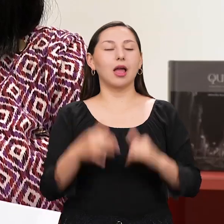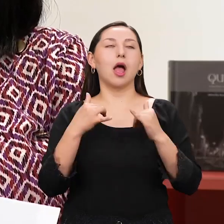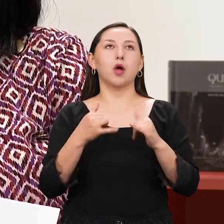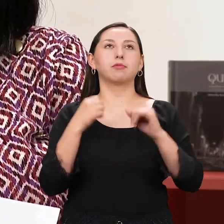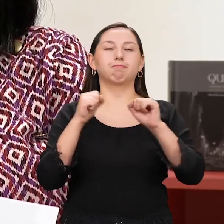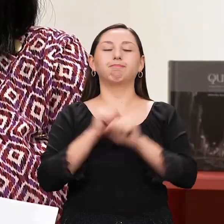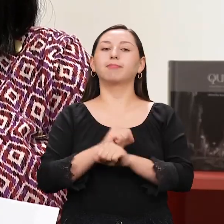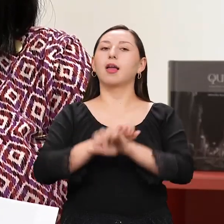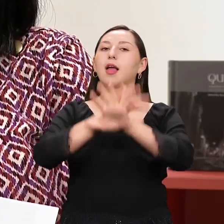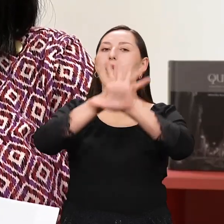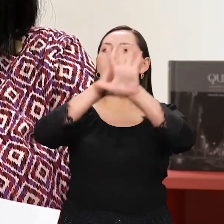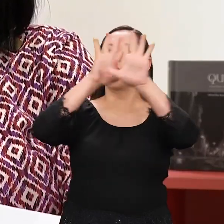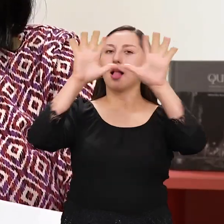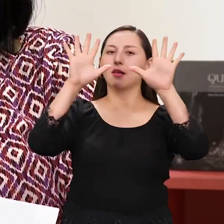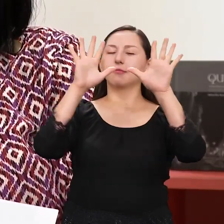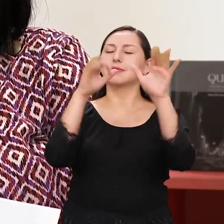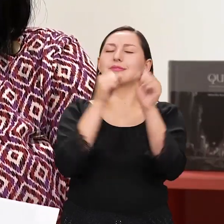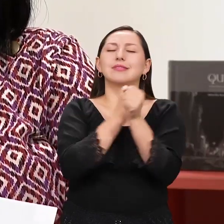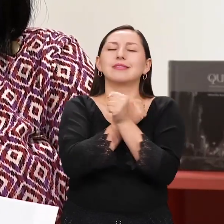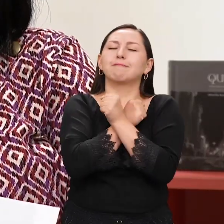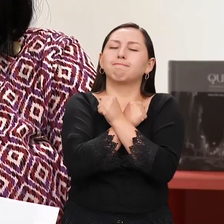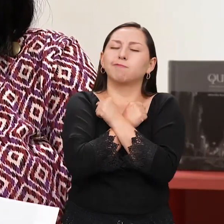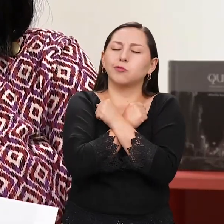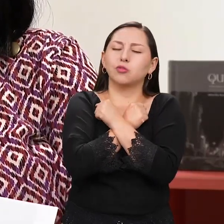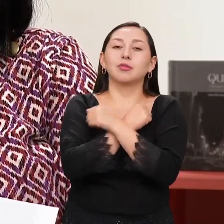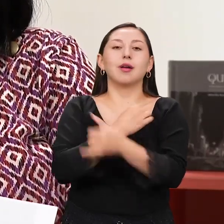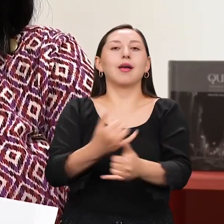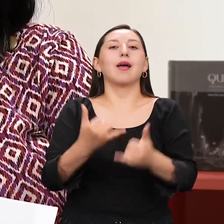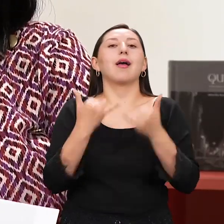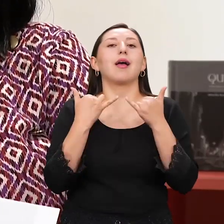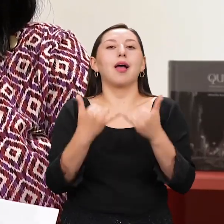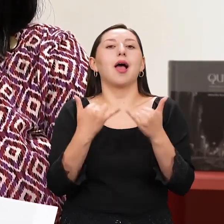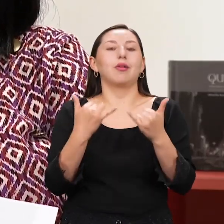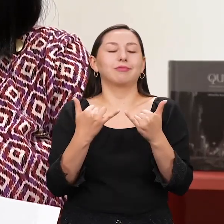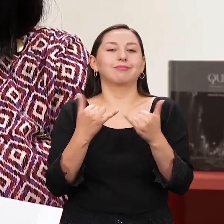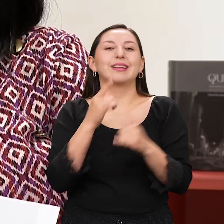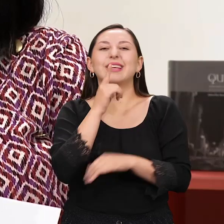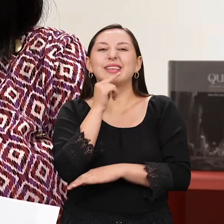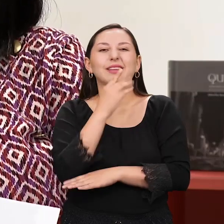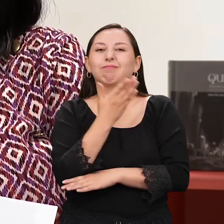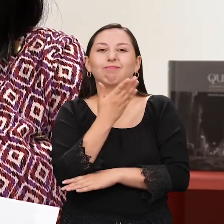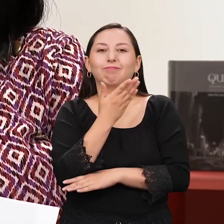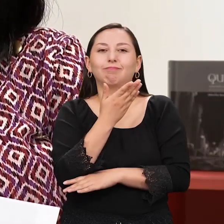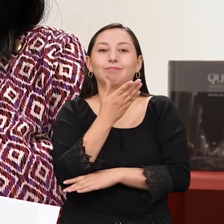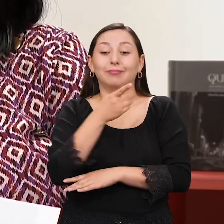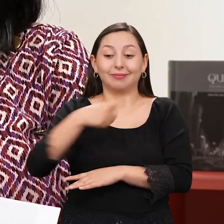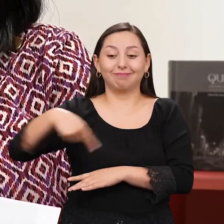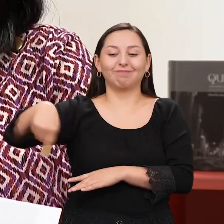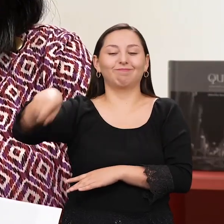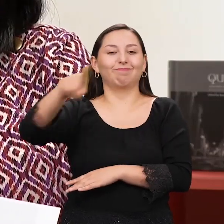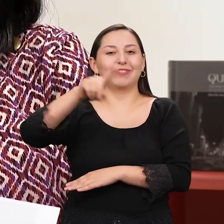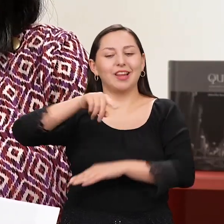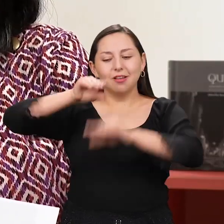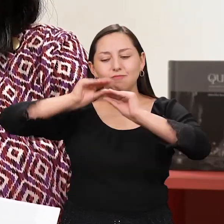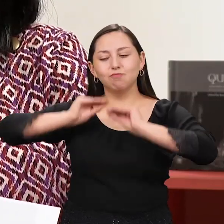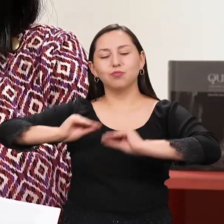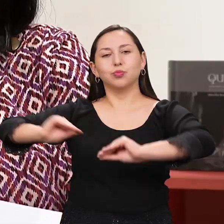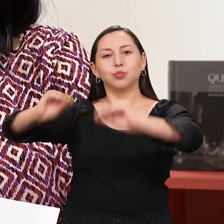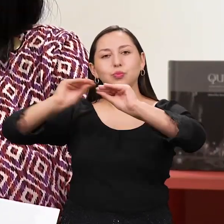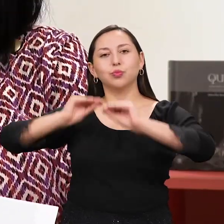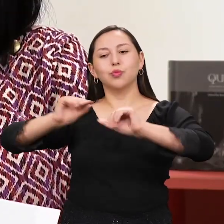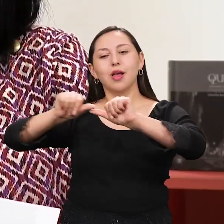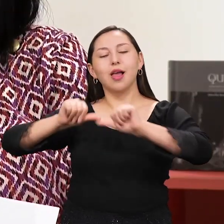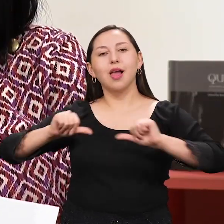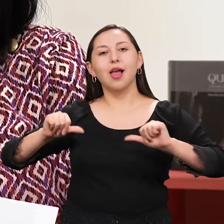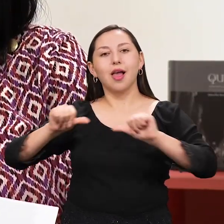muy claro que mi pasión en este momento tiene mucho que ver con la docencia. Cuando me